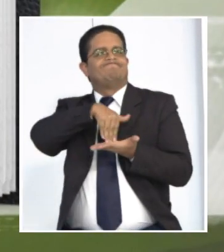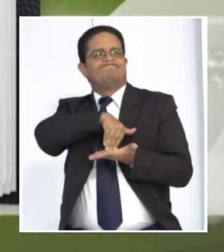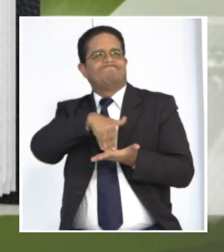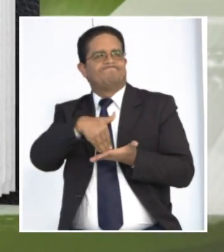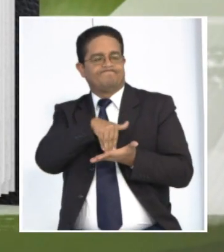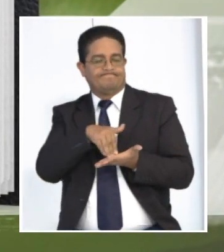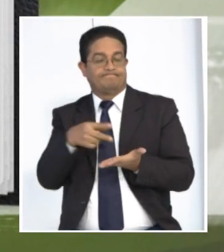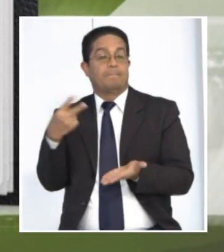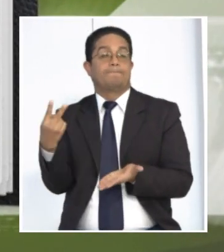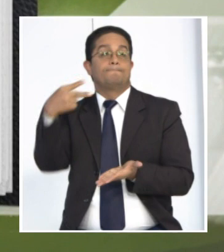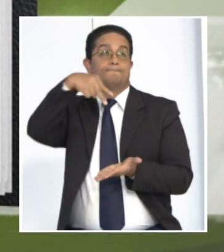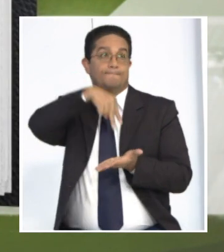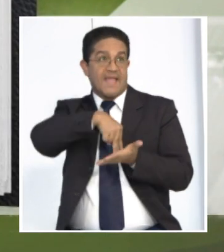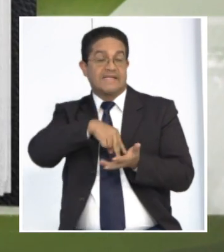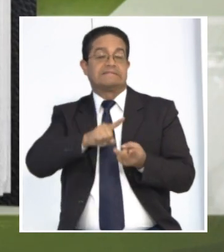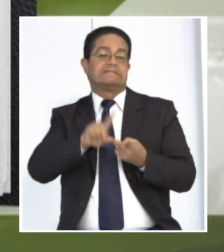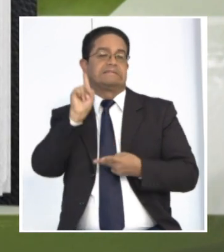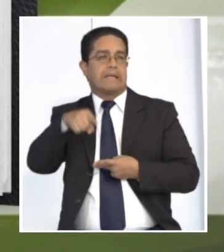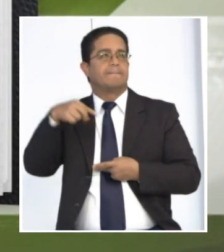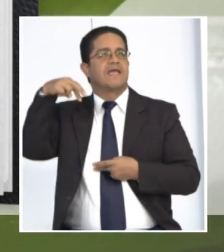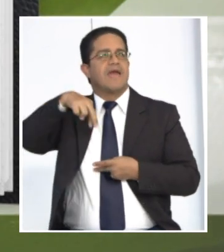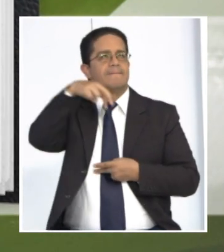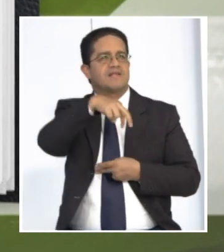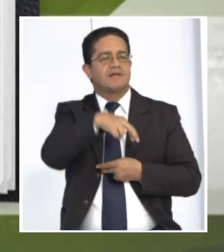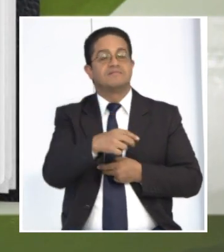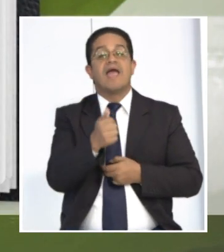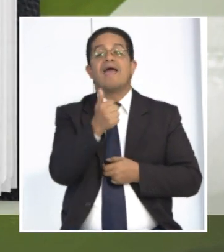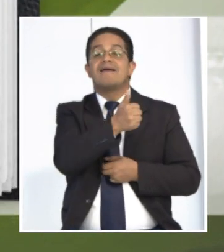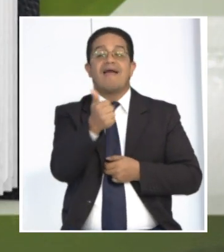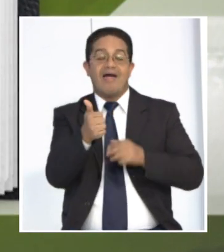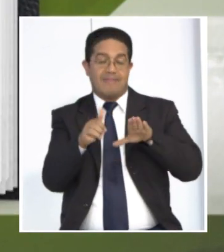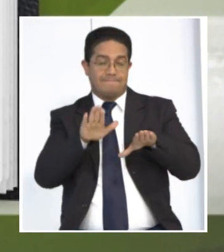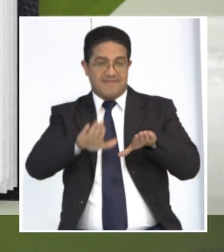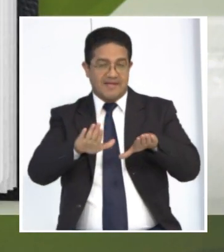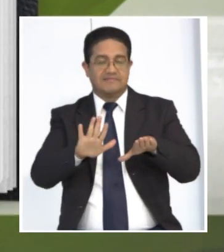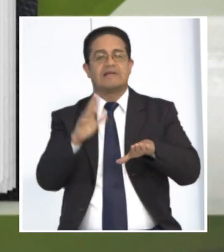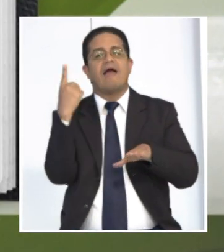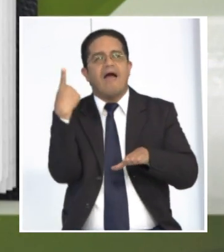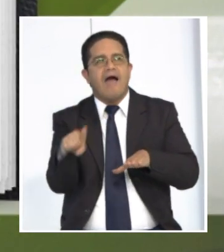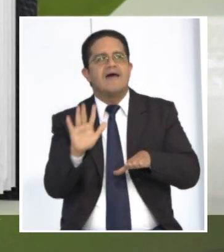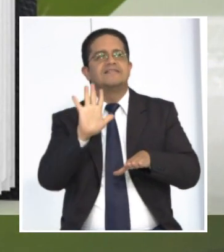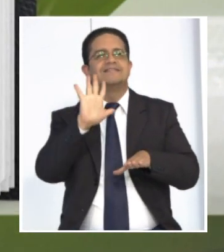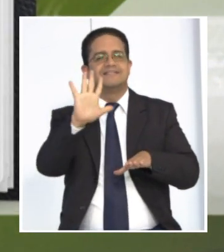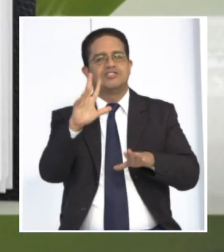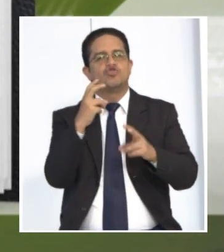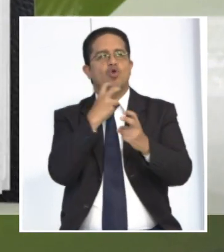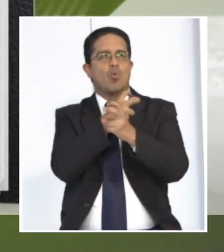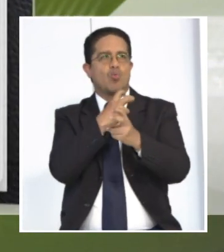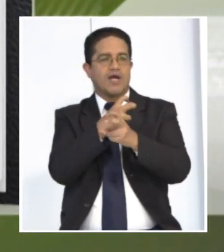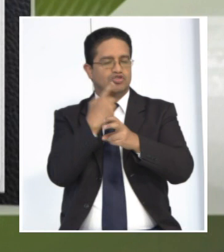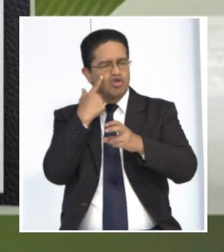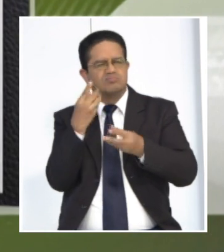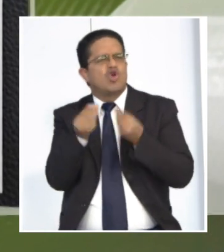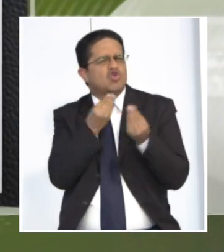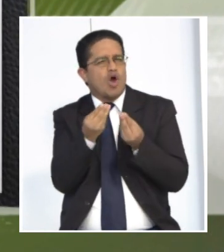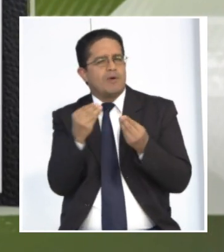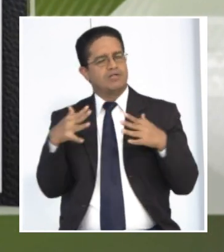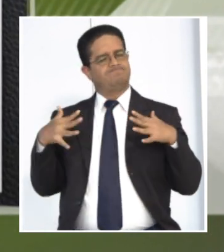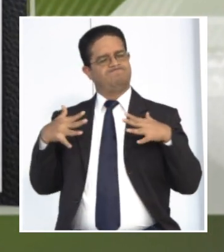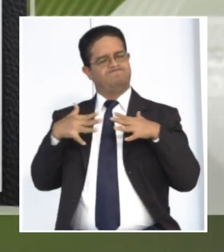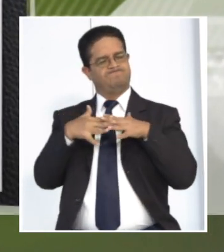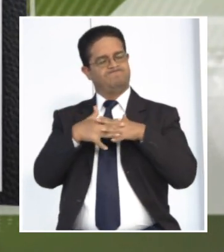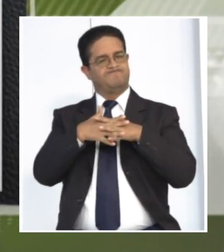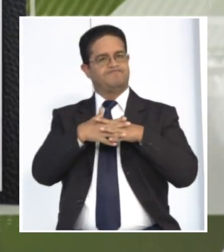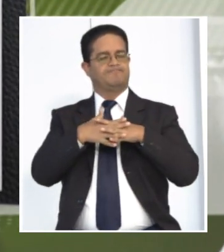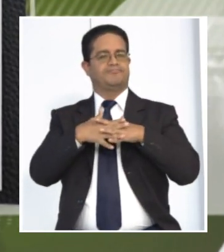estar de pie y caminar. Cada pie tiene 5 huesos, los cuales están conectados con diferentes tendones,